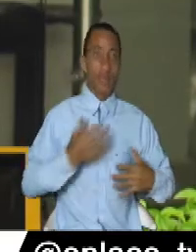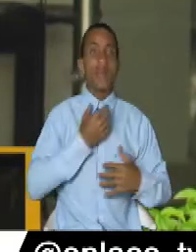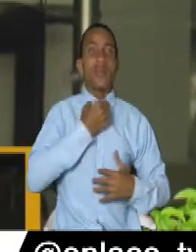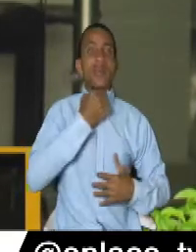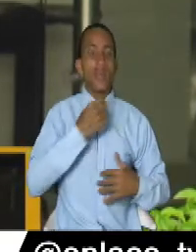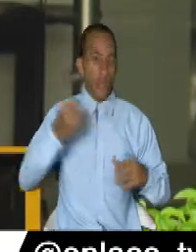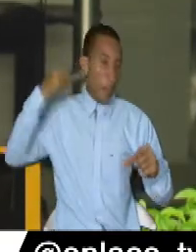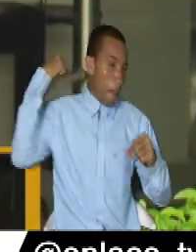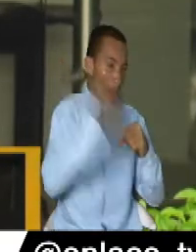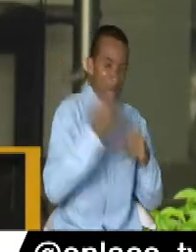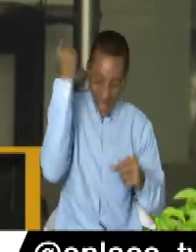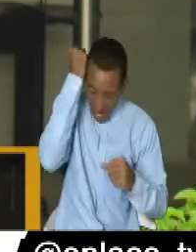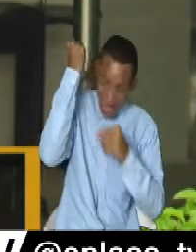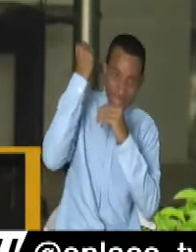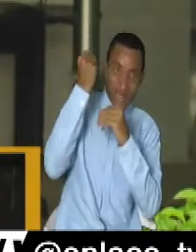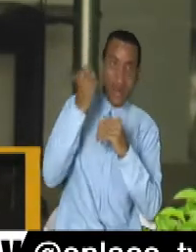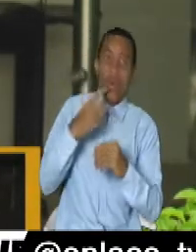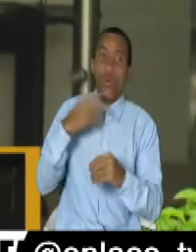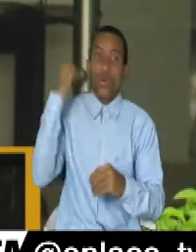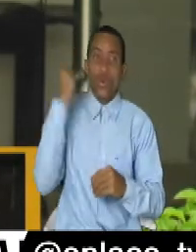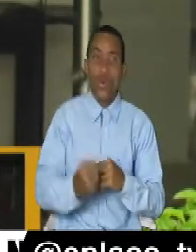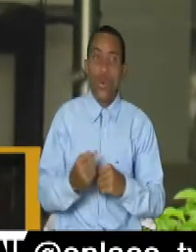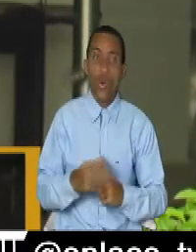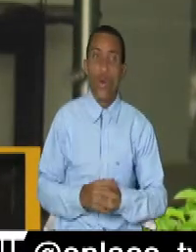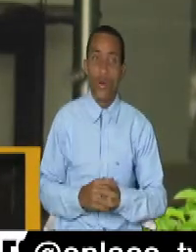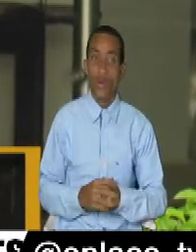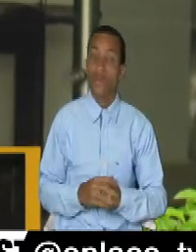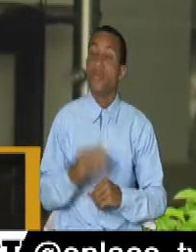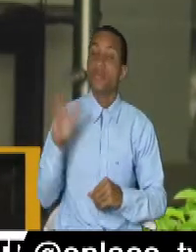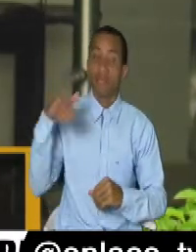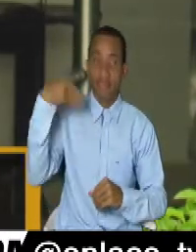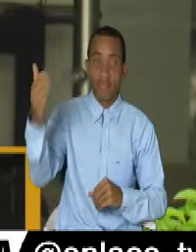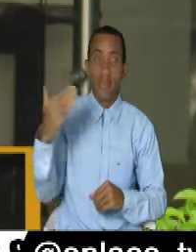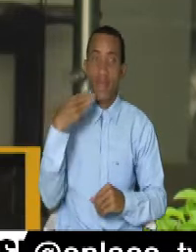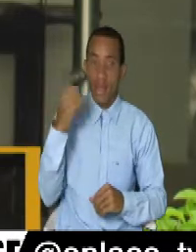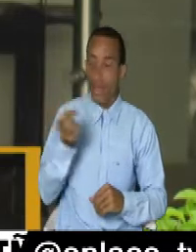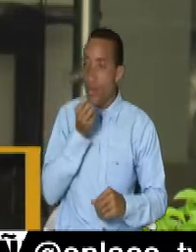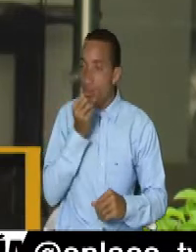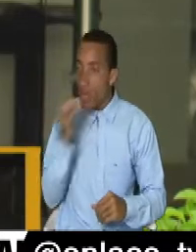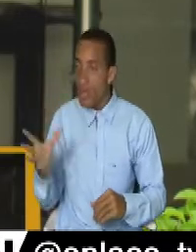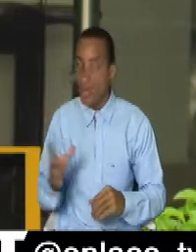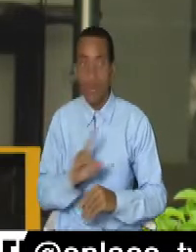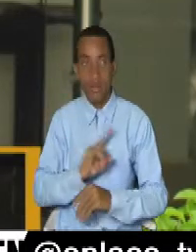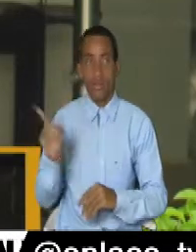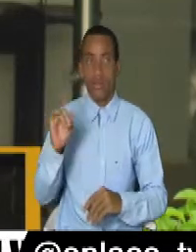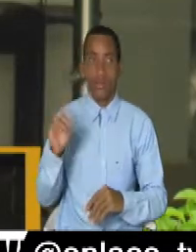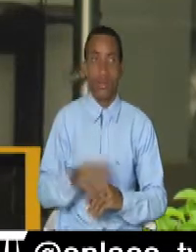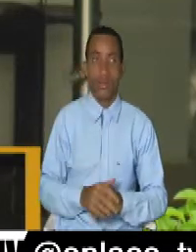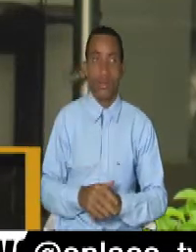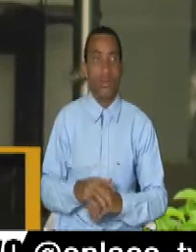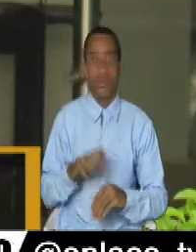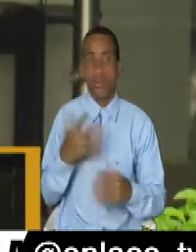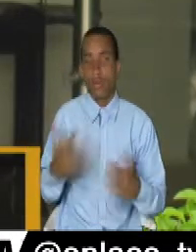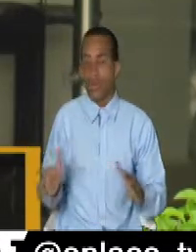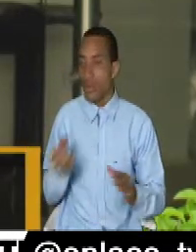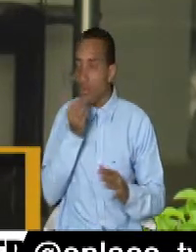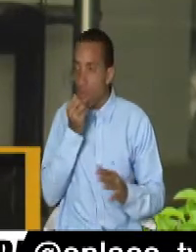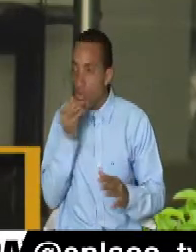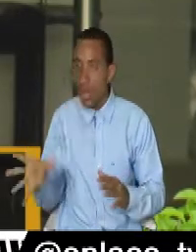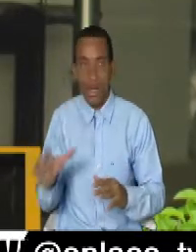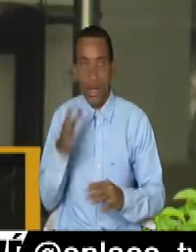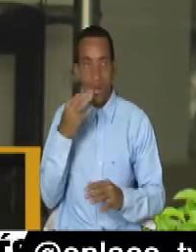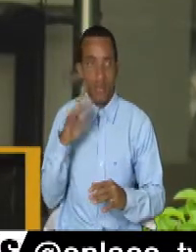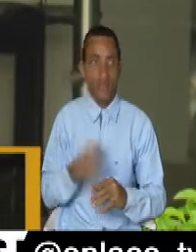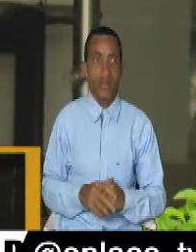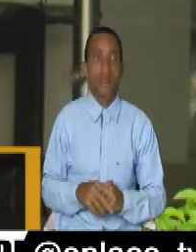cabeza. Después llegó la señora, le dijeron que pusiera la demanda y la señora dijo que no, que ella no iba a poner. ¿Tiene como una trampa